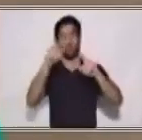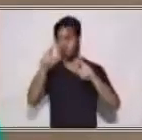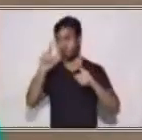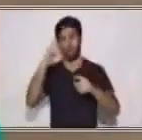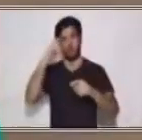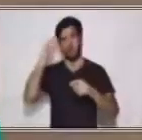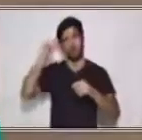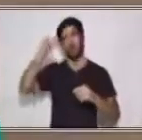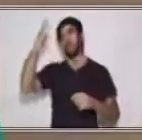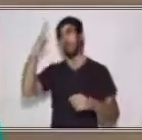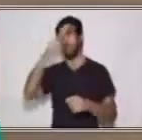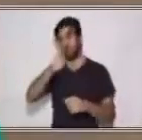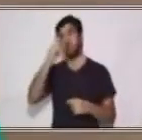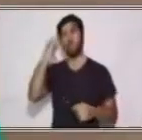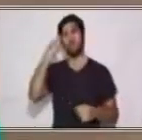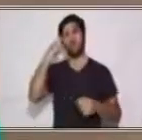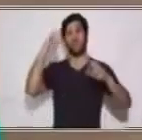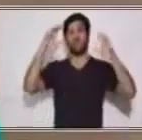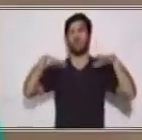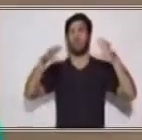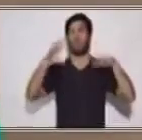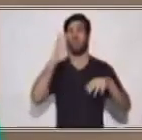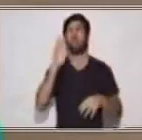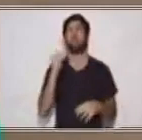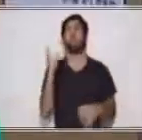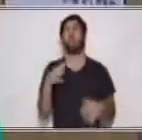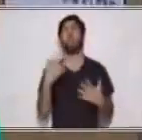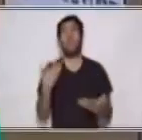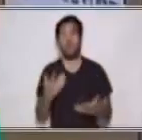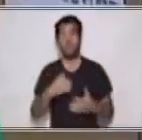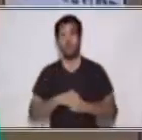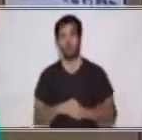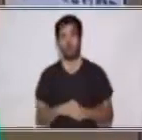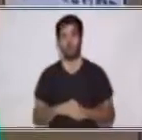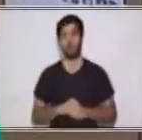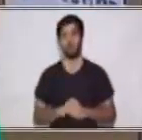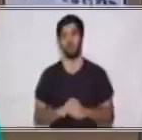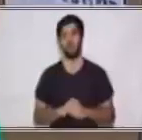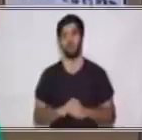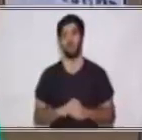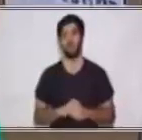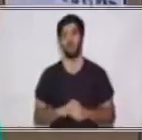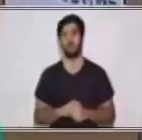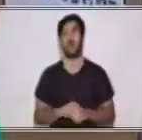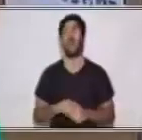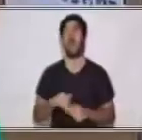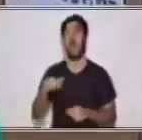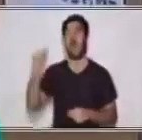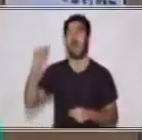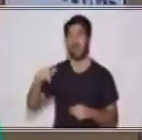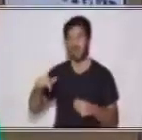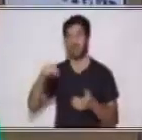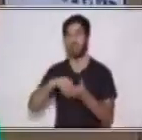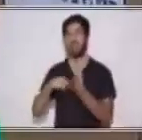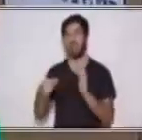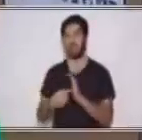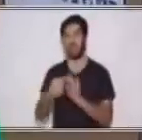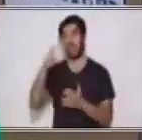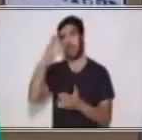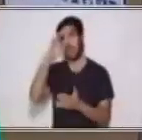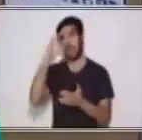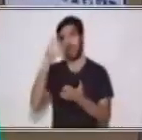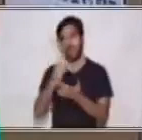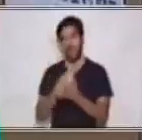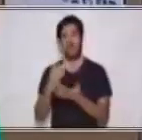o la información que tú tienes, ¿por qué crees tú o por qué imaginas que llueve? Ahí empezamos con las creencias, es